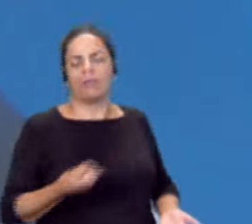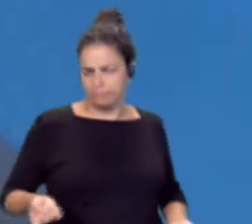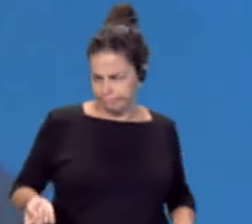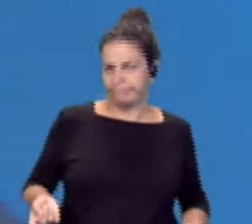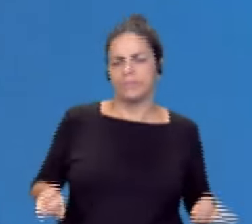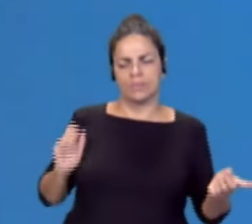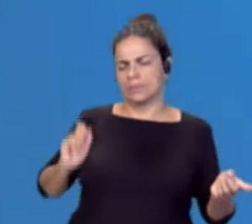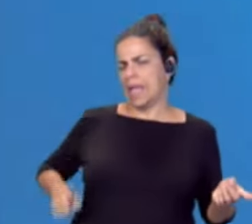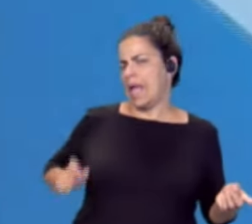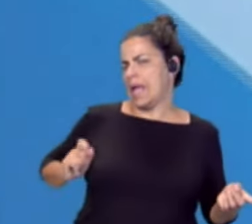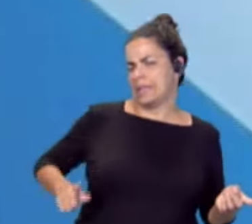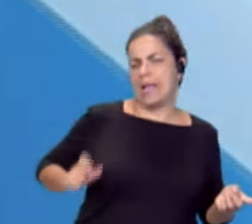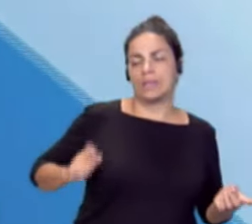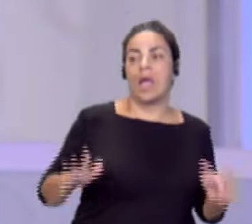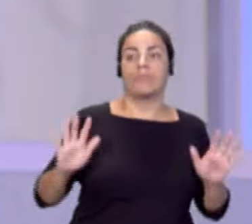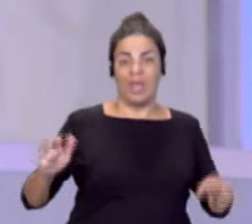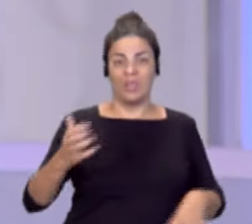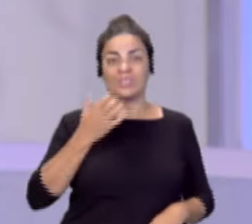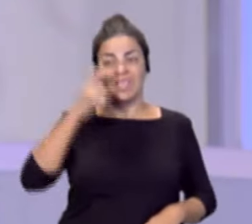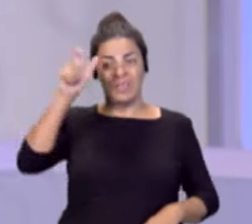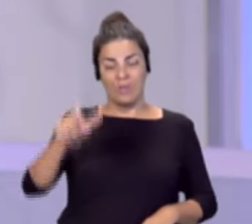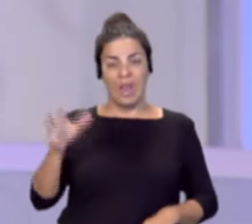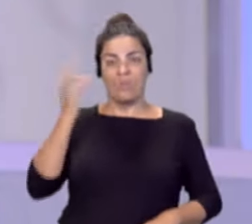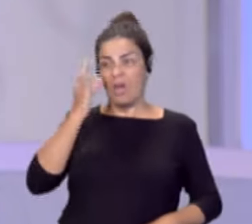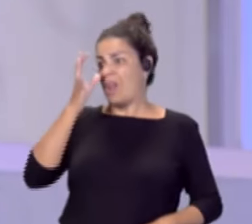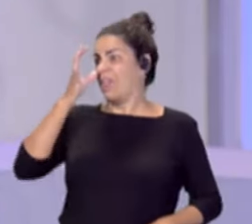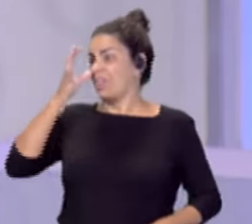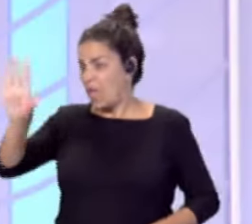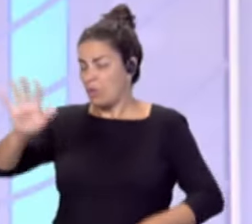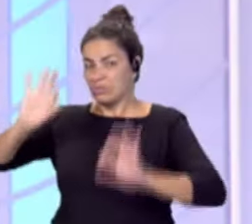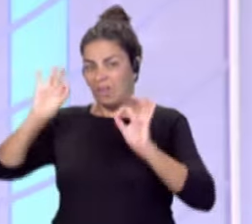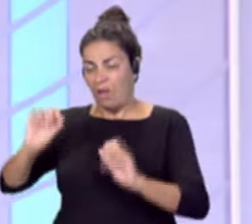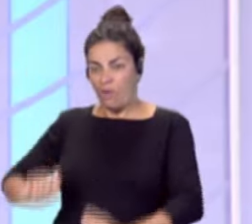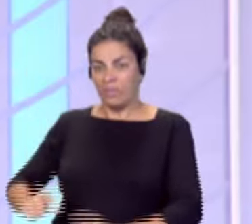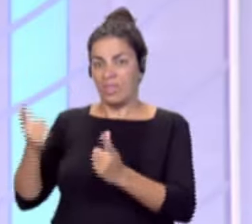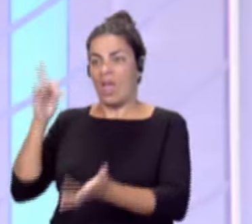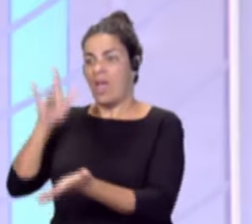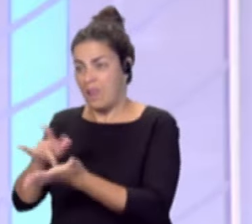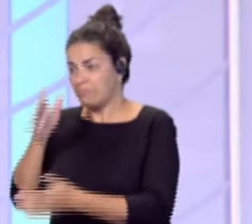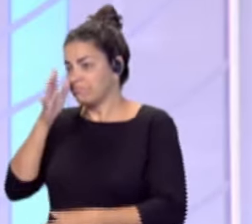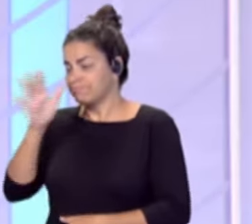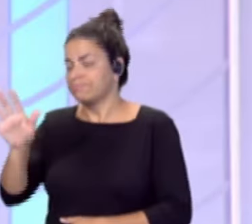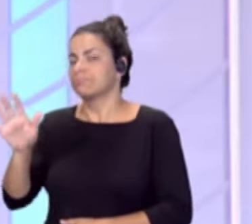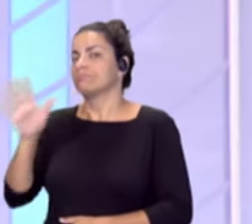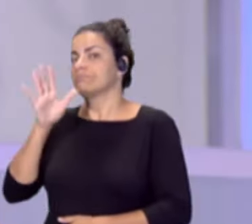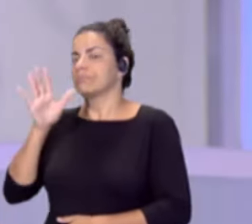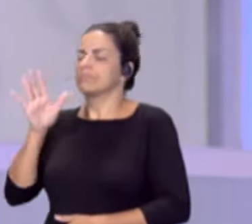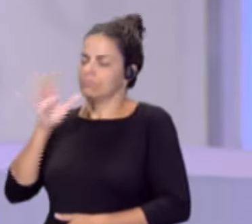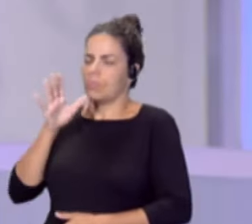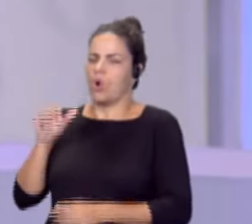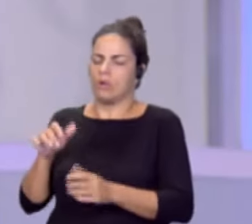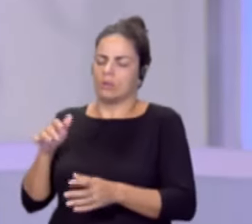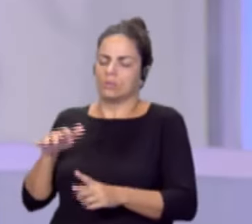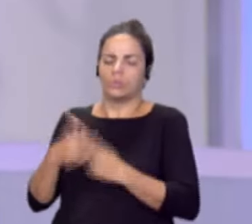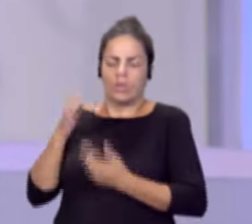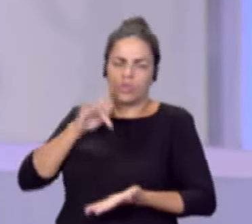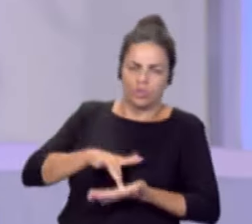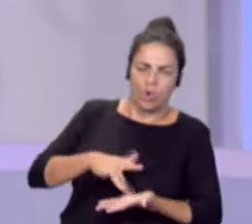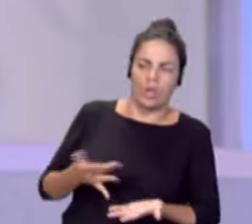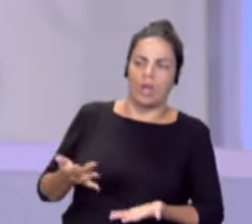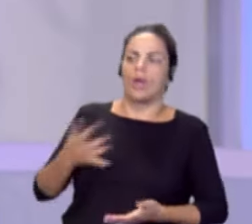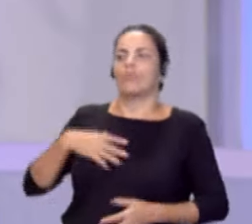mucho, pero realmente cuando una mujer denuncia es porque ha pasado algo. Puede ser a ojos de la justicia con más